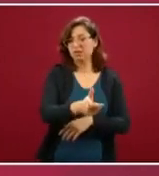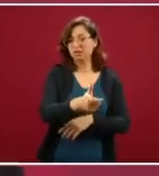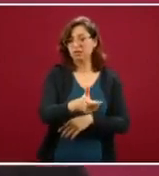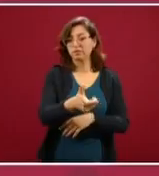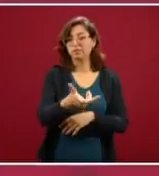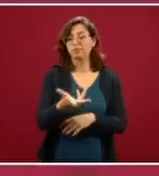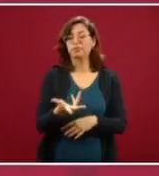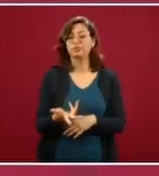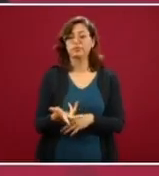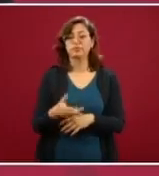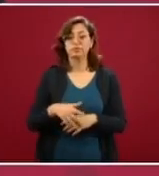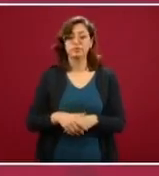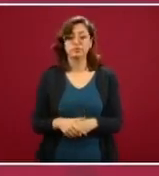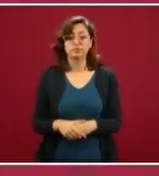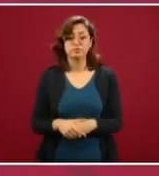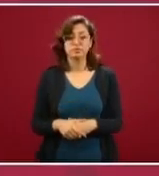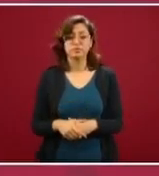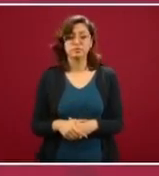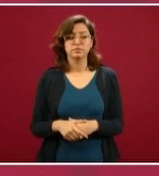Yo